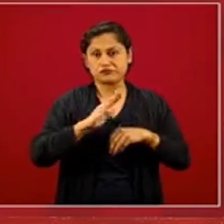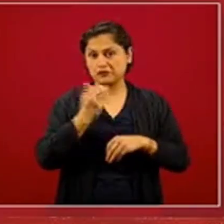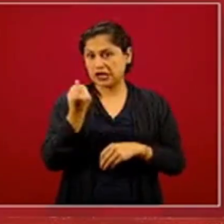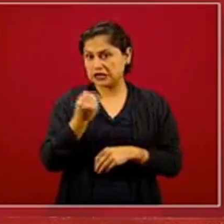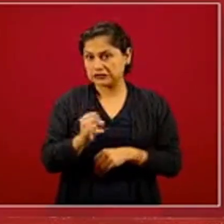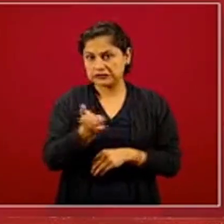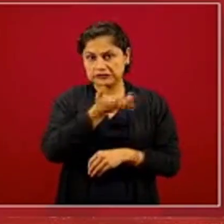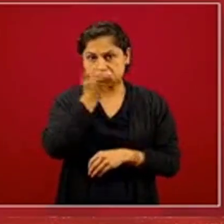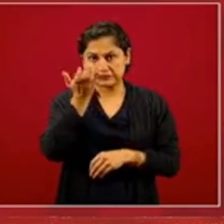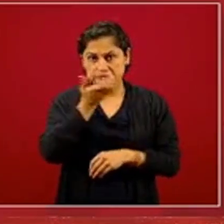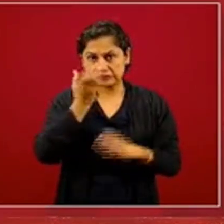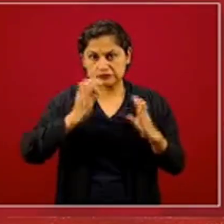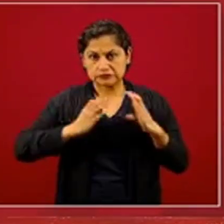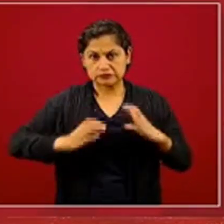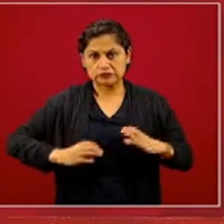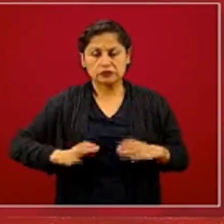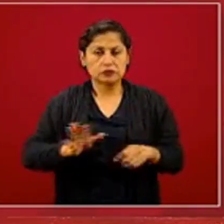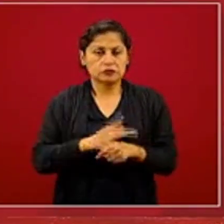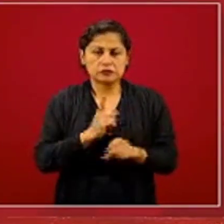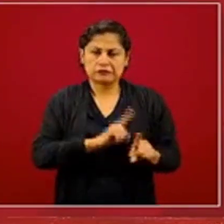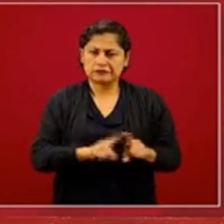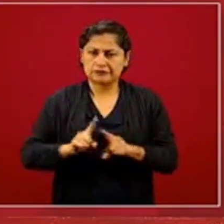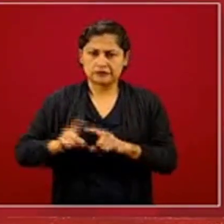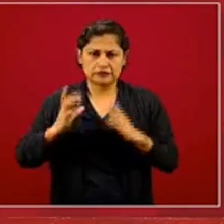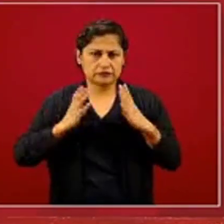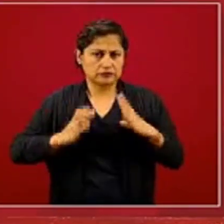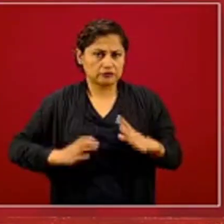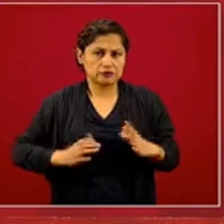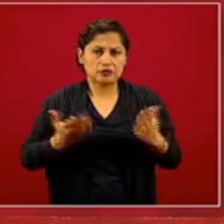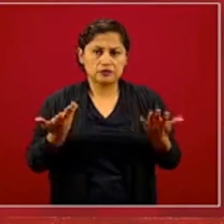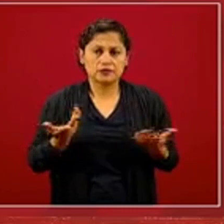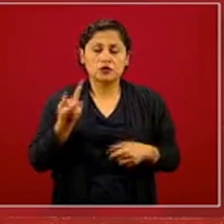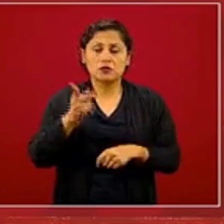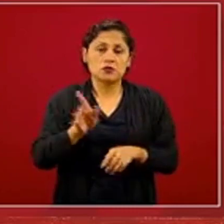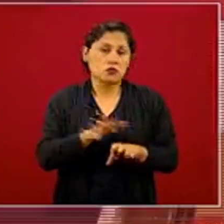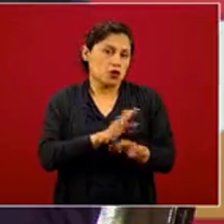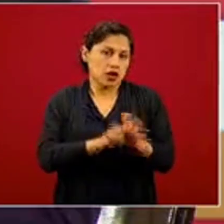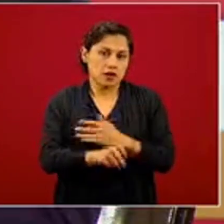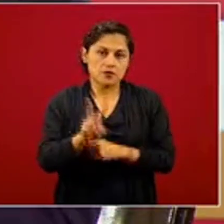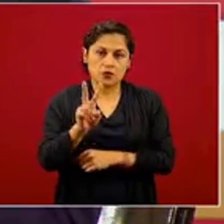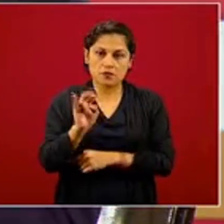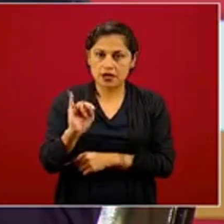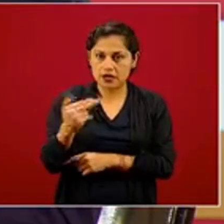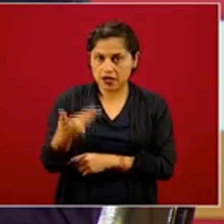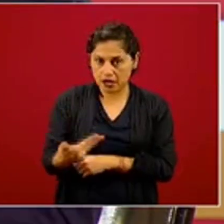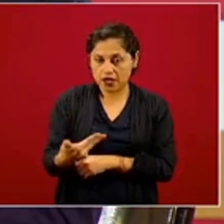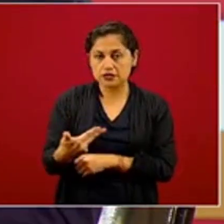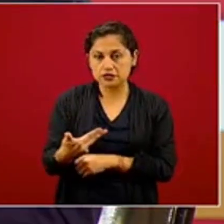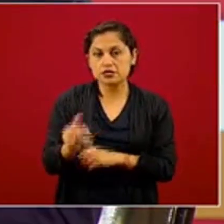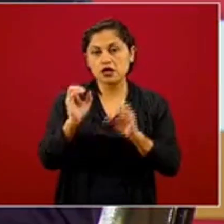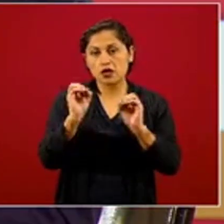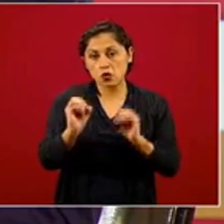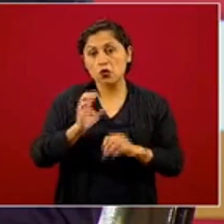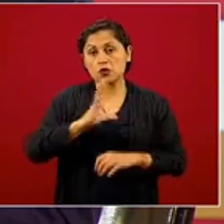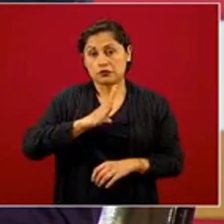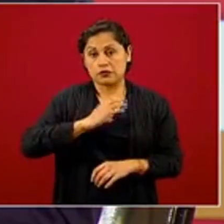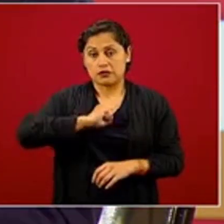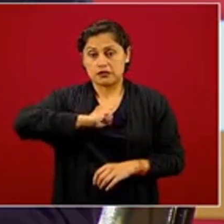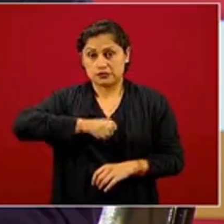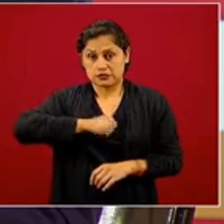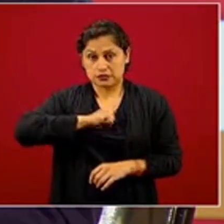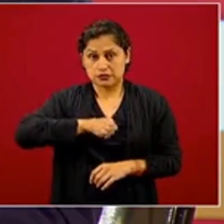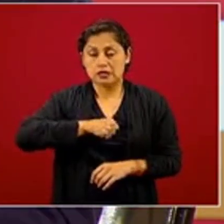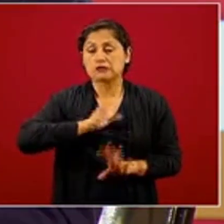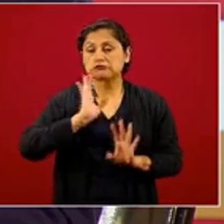por innumerables agentes, pero en particular vivir con VIH o presentar SIDA,